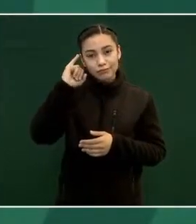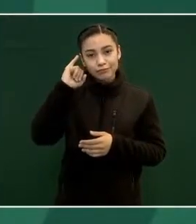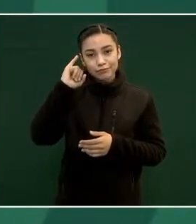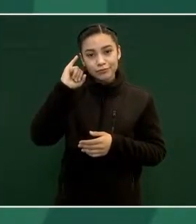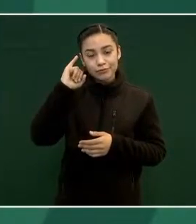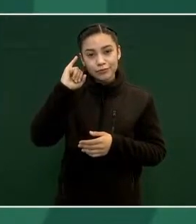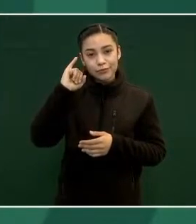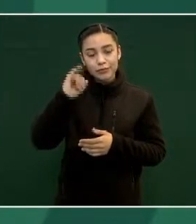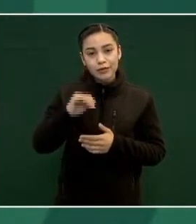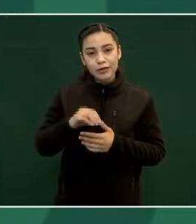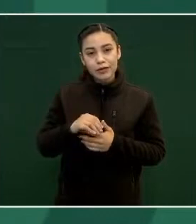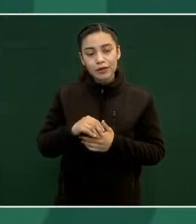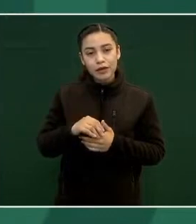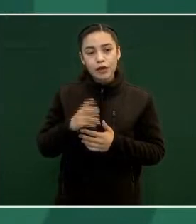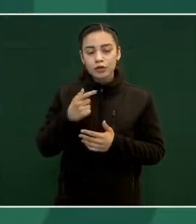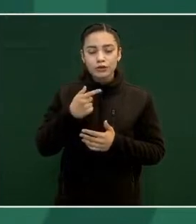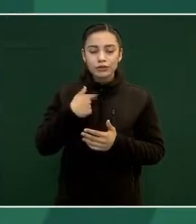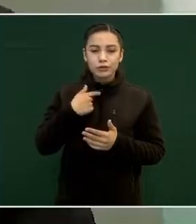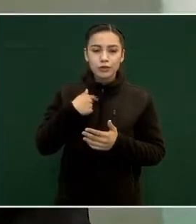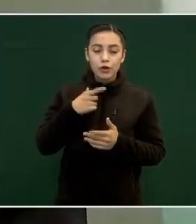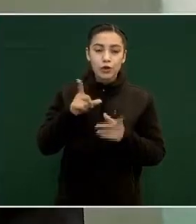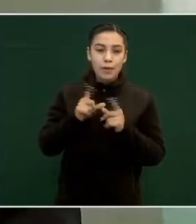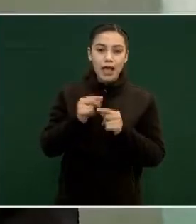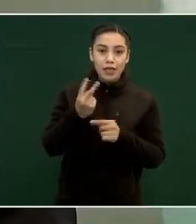Solo voy a hablar de dos,